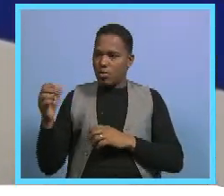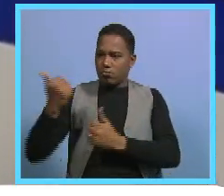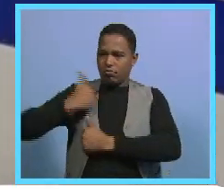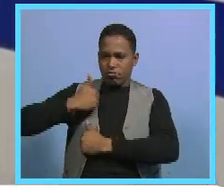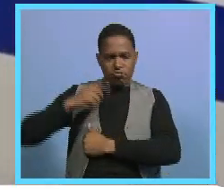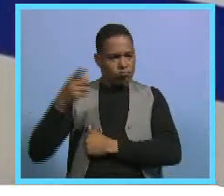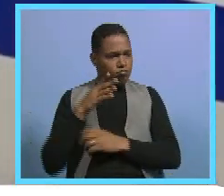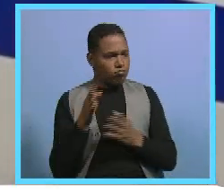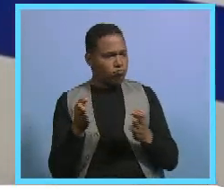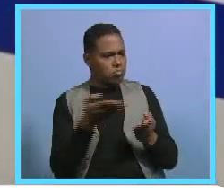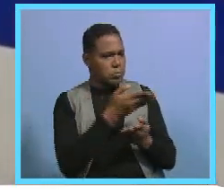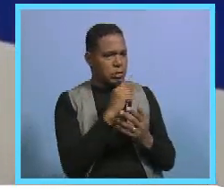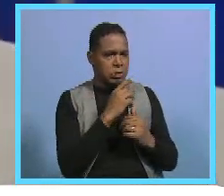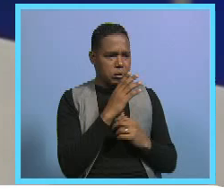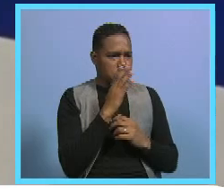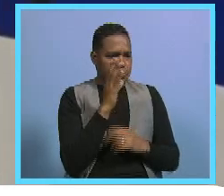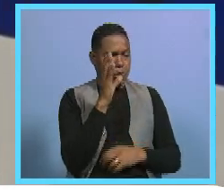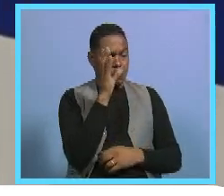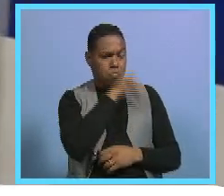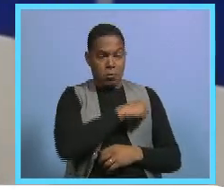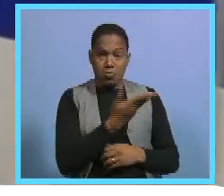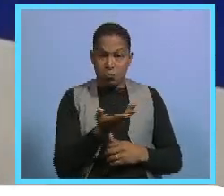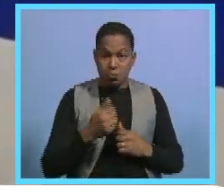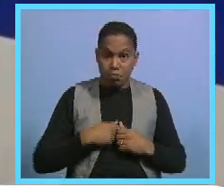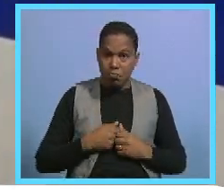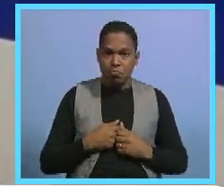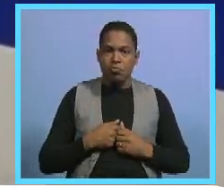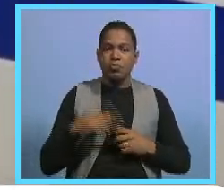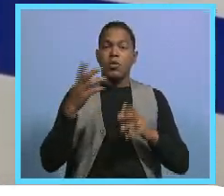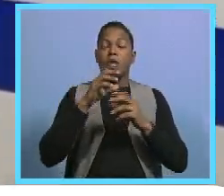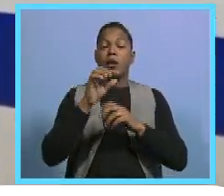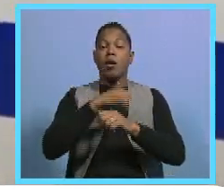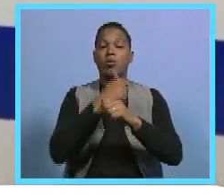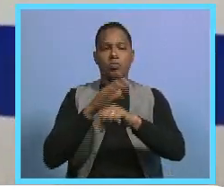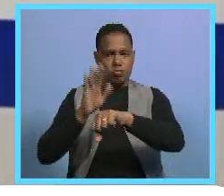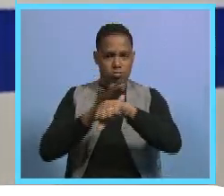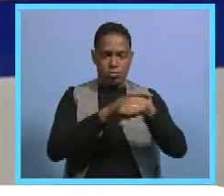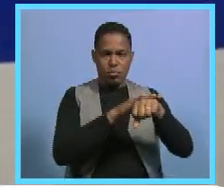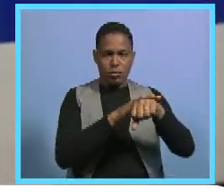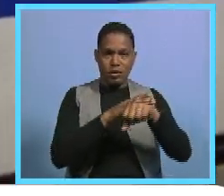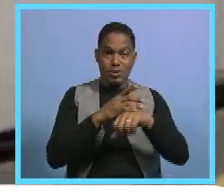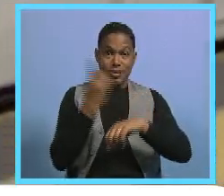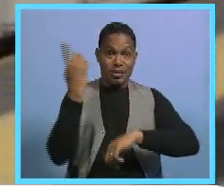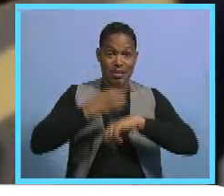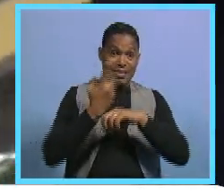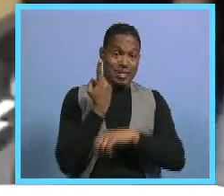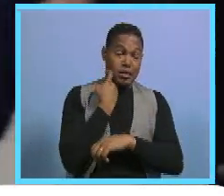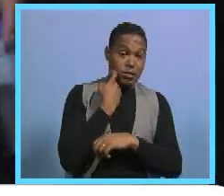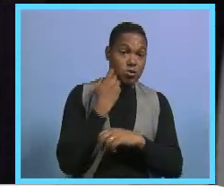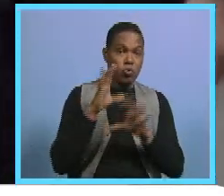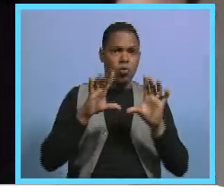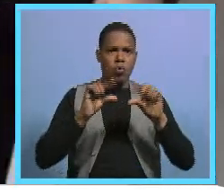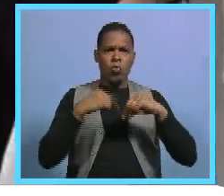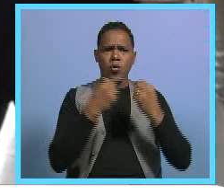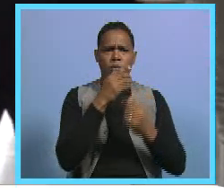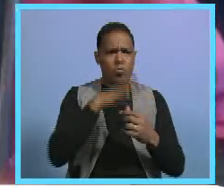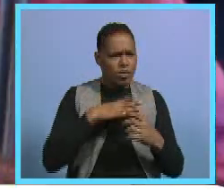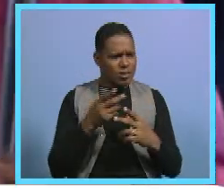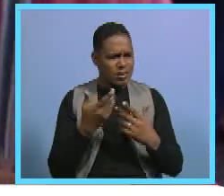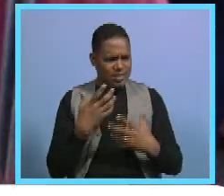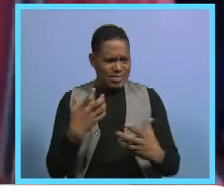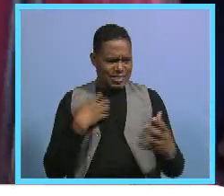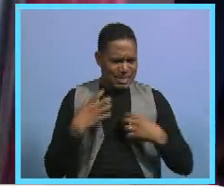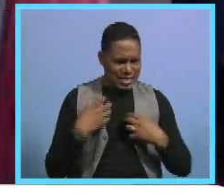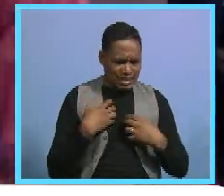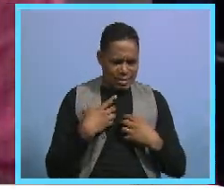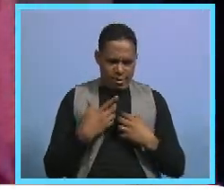del orden y así lo han denunciado. A su vez, llaman la atención de las autoridades. Y es que en los últimos días, un grupo de mujeres se han quejado de